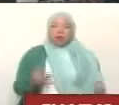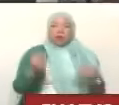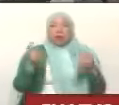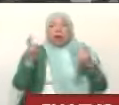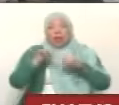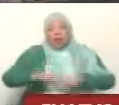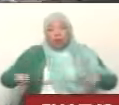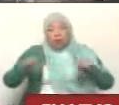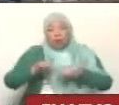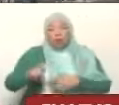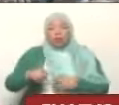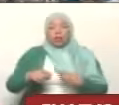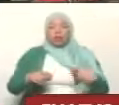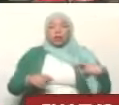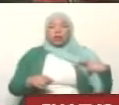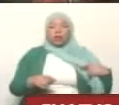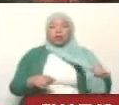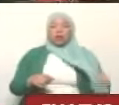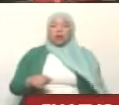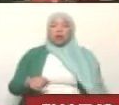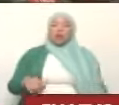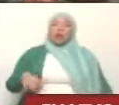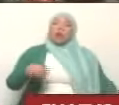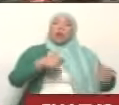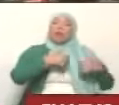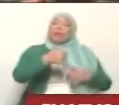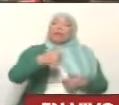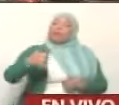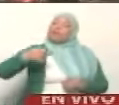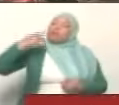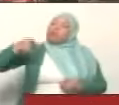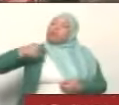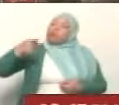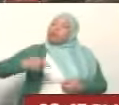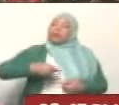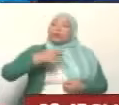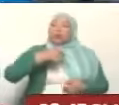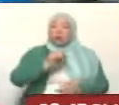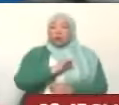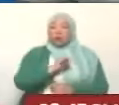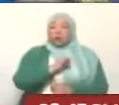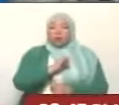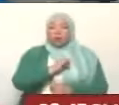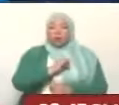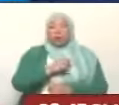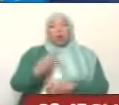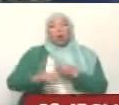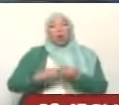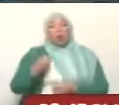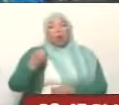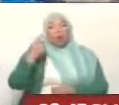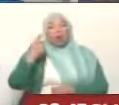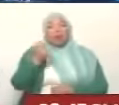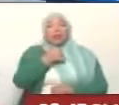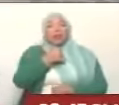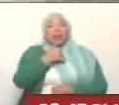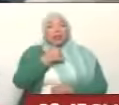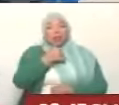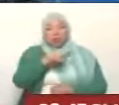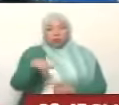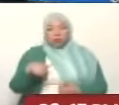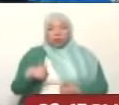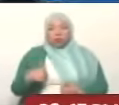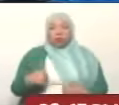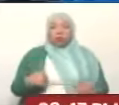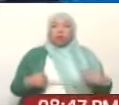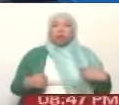formación política e ideológica de cada ciudadano. Tenemos que tener nuestra identidad, hacia dónde vamos, quiénes somos y qué es lo que queremos.